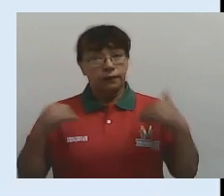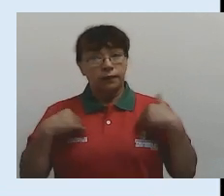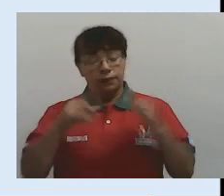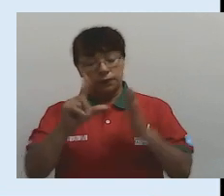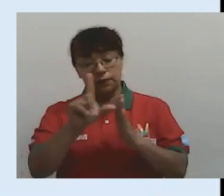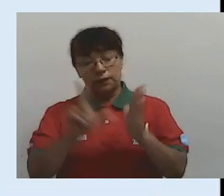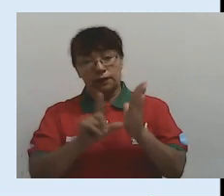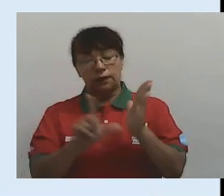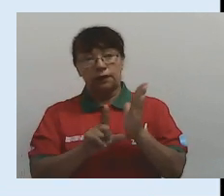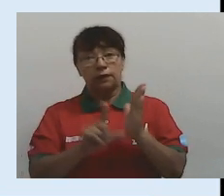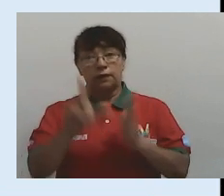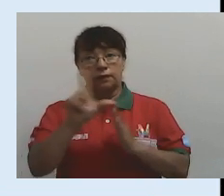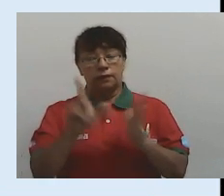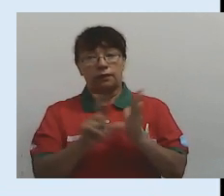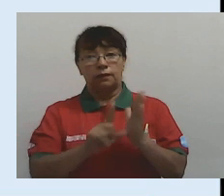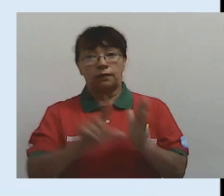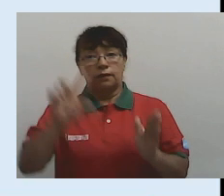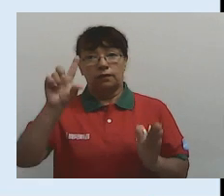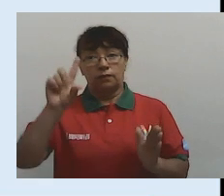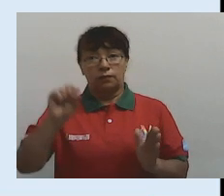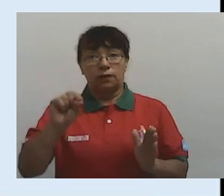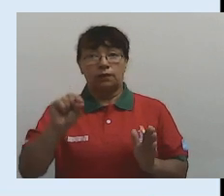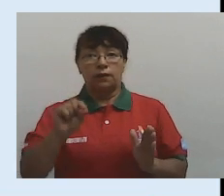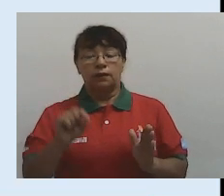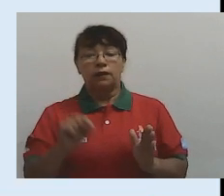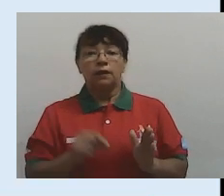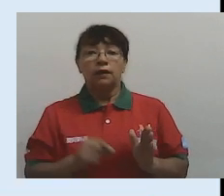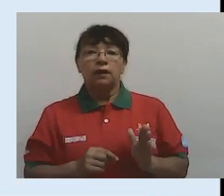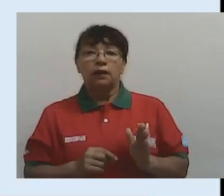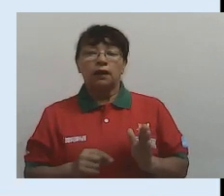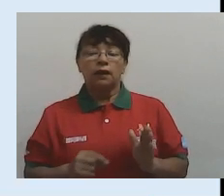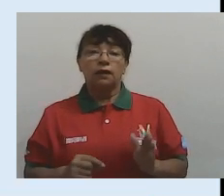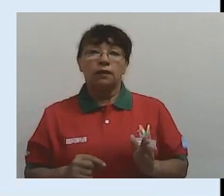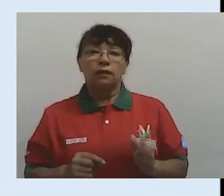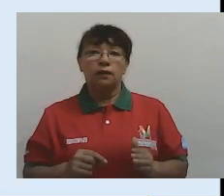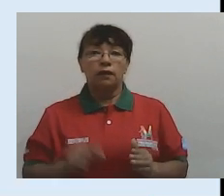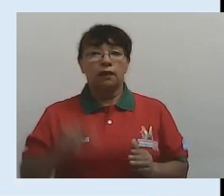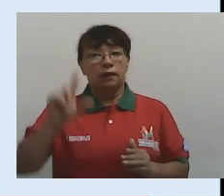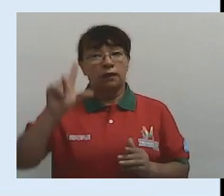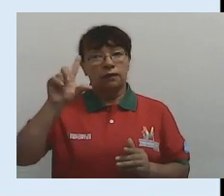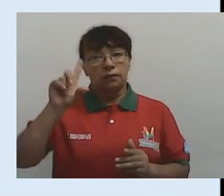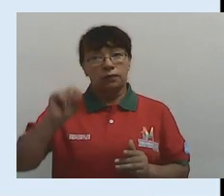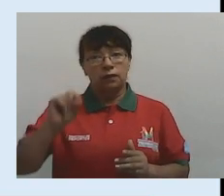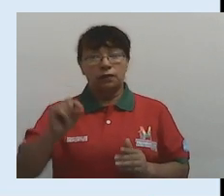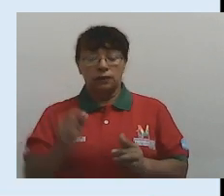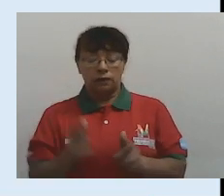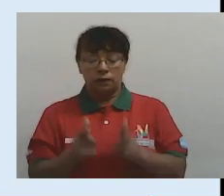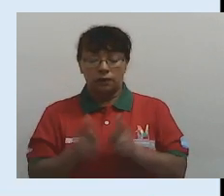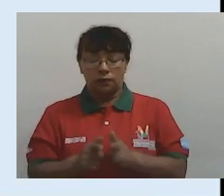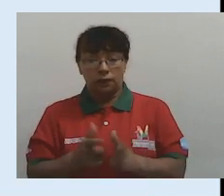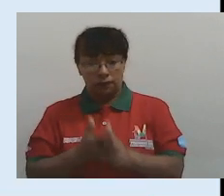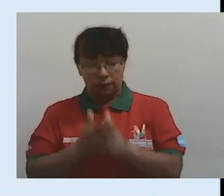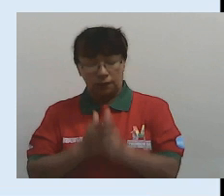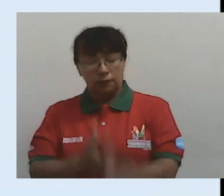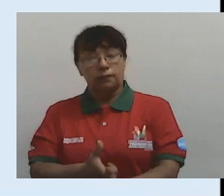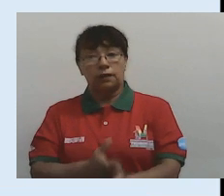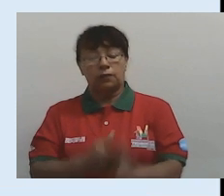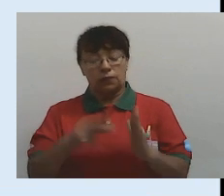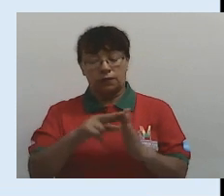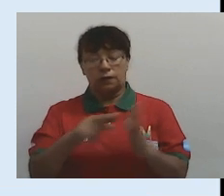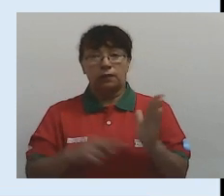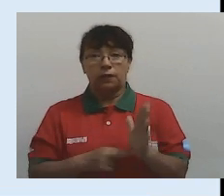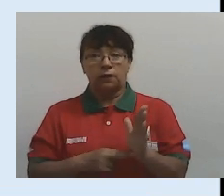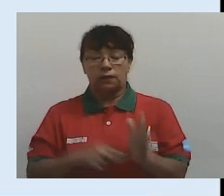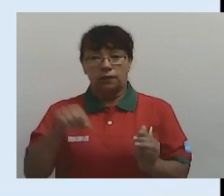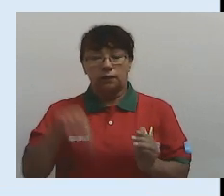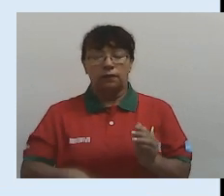pruebas. Estas 9 que están aquí son los eventos de mini atletismo. A esas 9, este año,